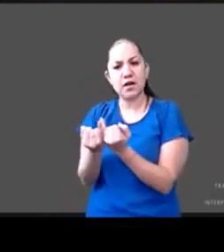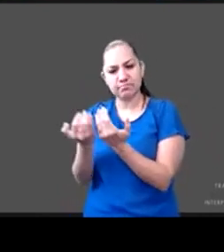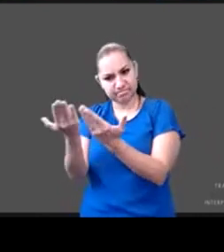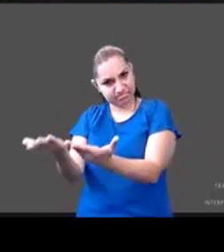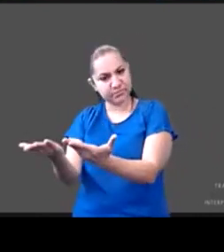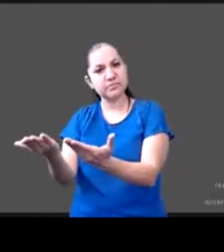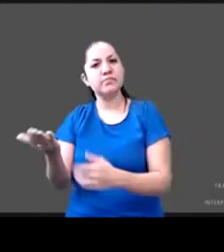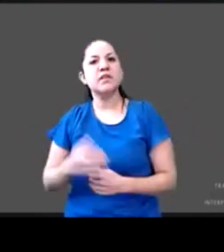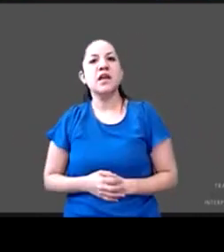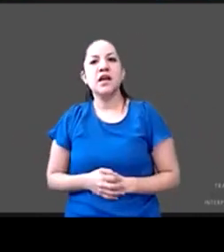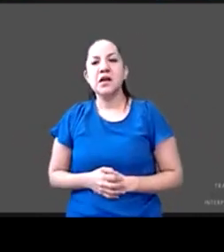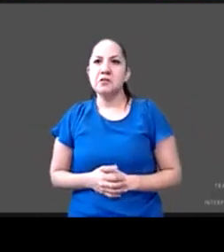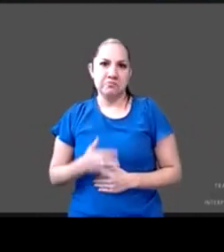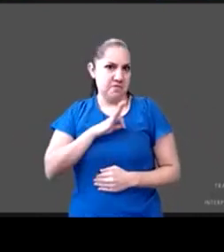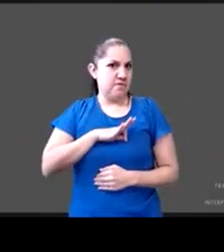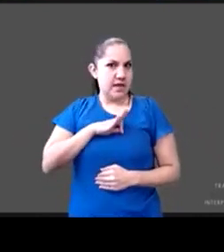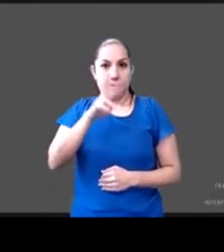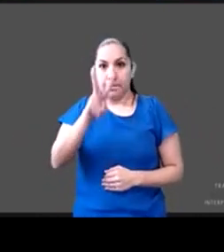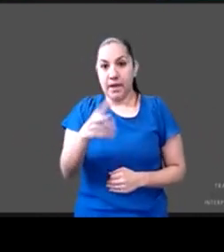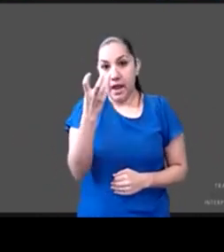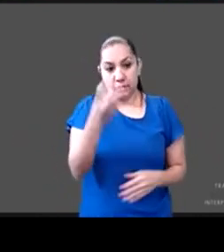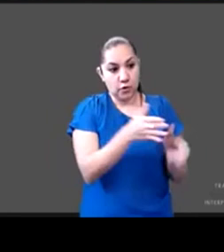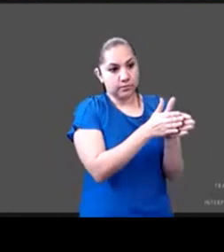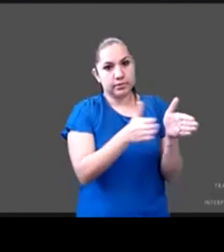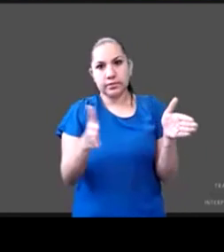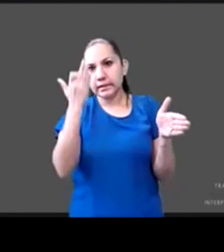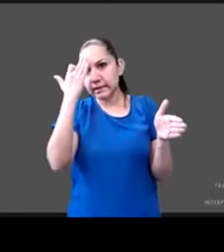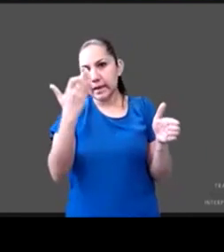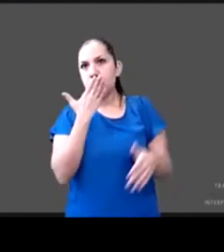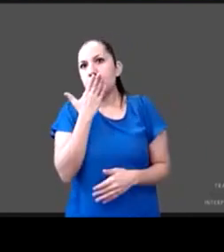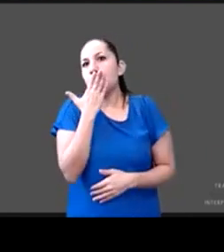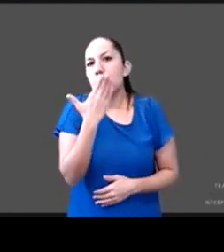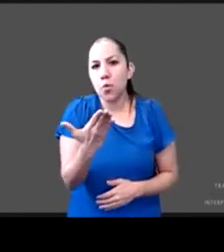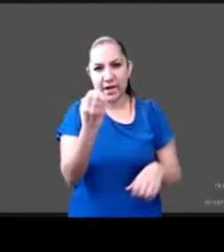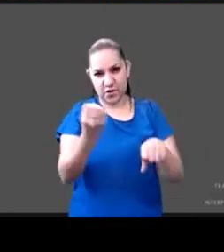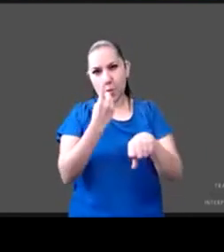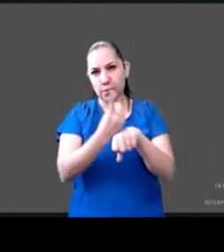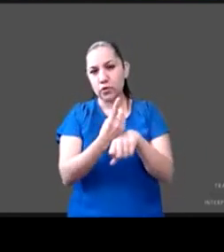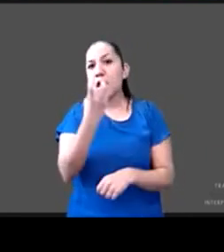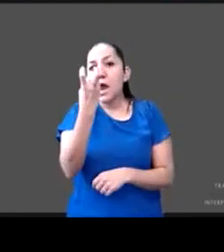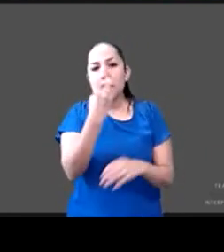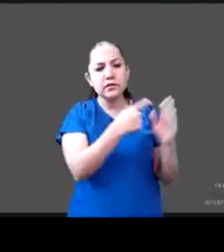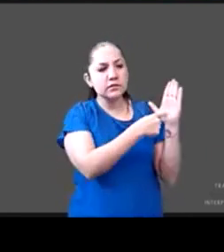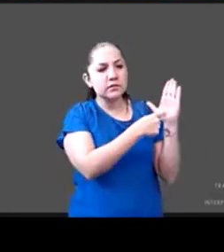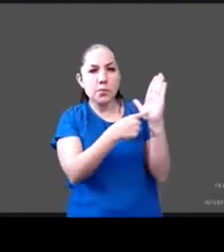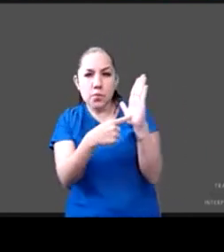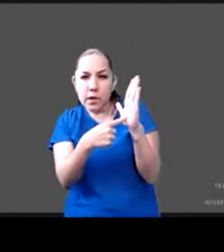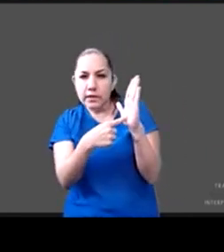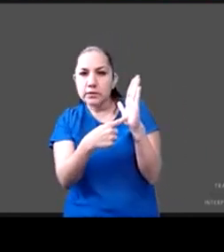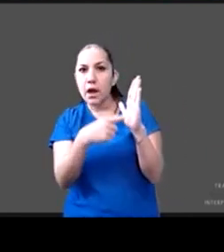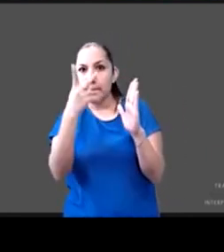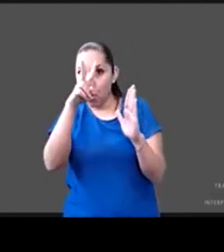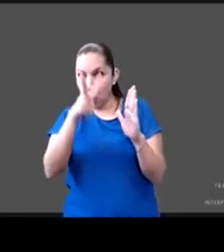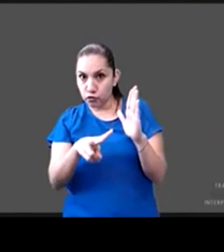Ha sido una oportunidad extraordinaria para tener una muestra apenas de todo el trabajo que está detrás de esta sesión de